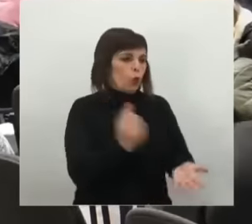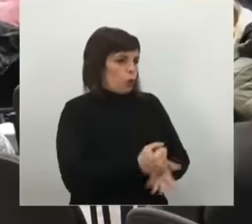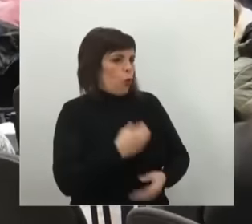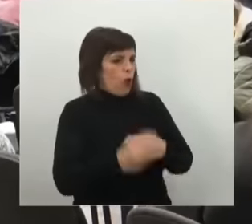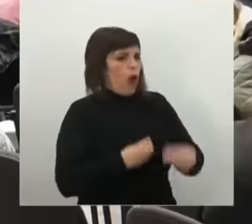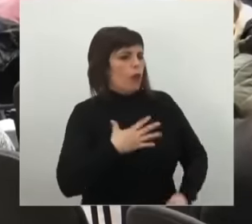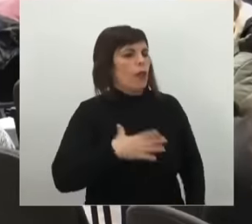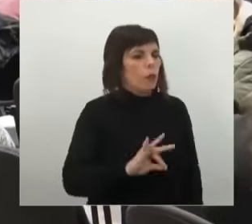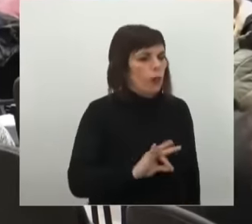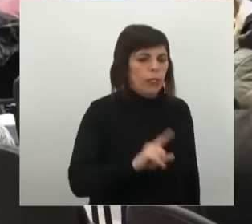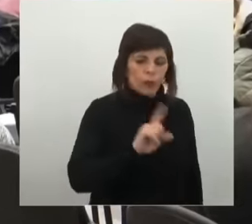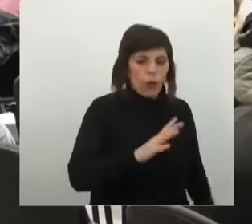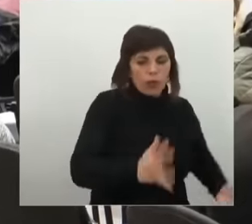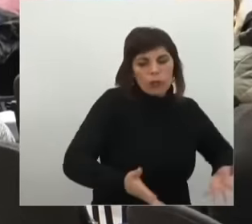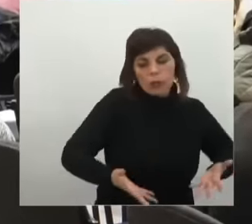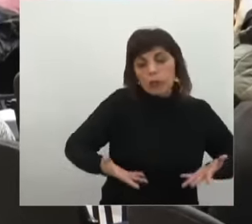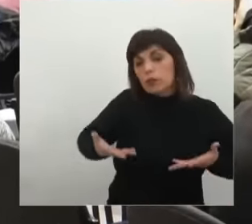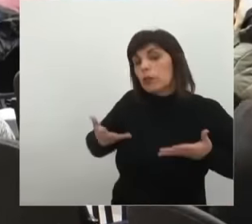entrega